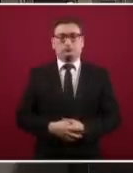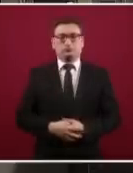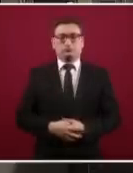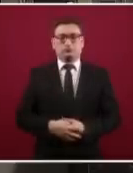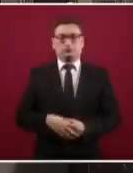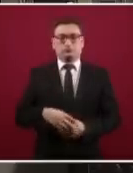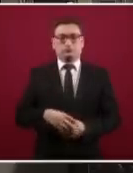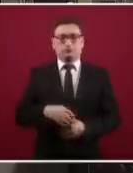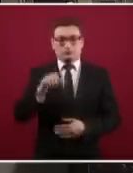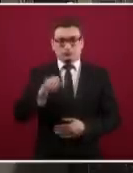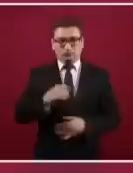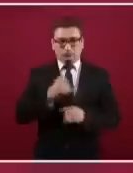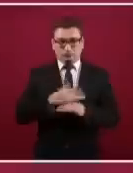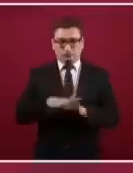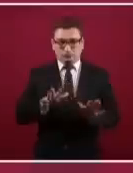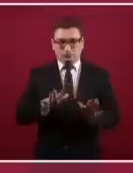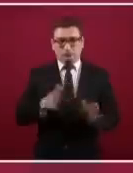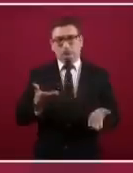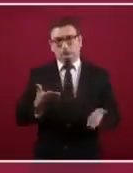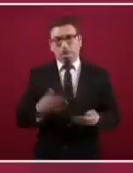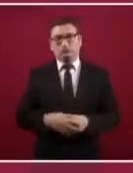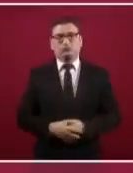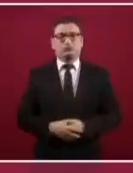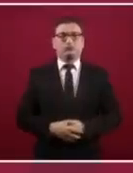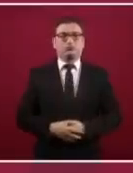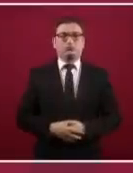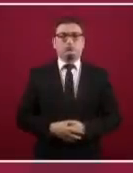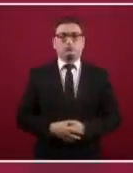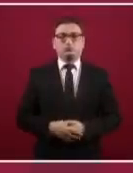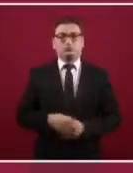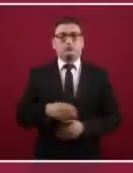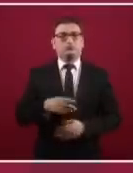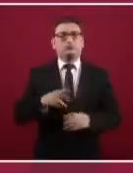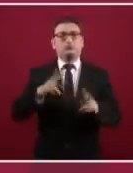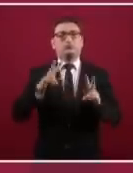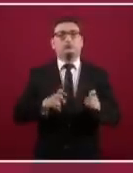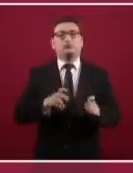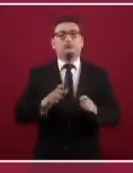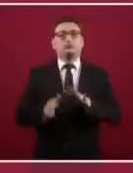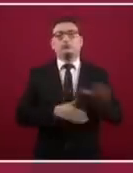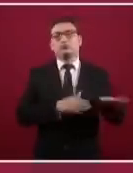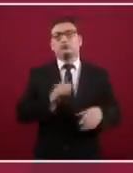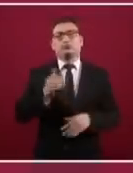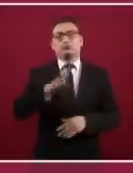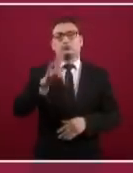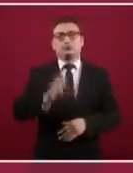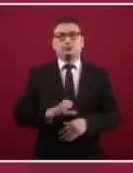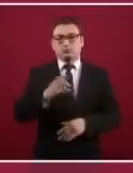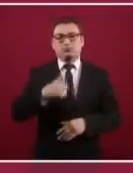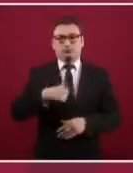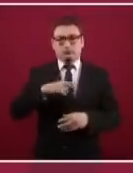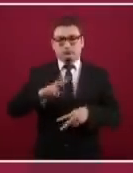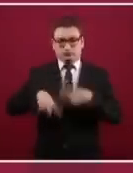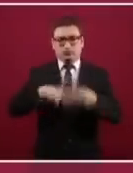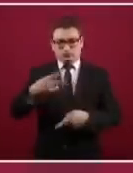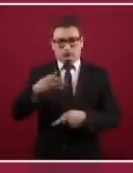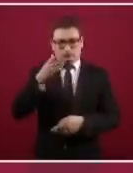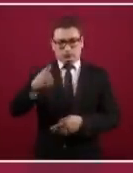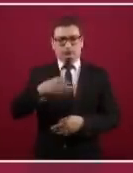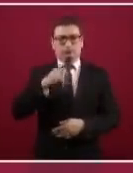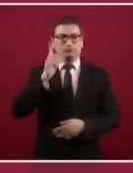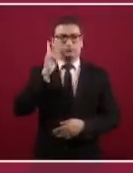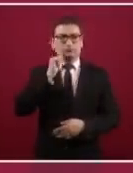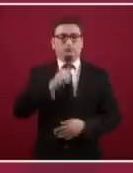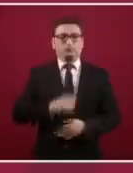Hoy va a informar. Entonces, acerca de lo de Baja California, yo voy para allá